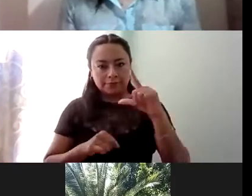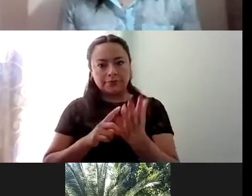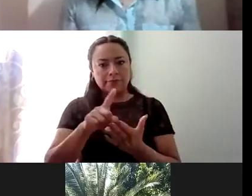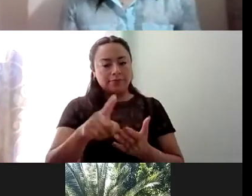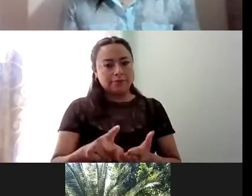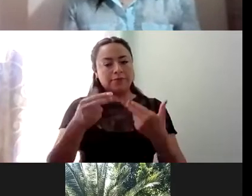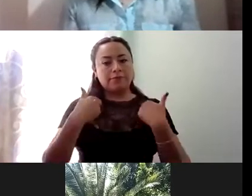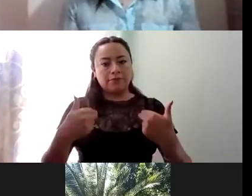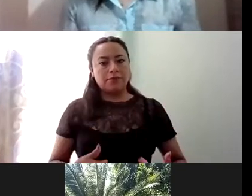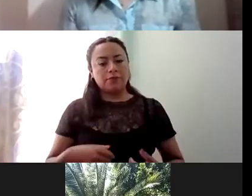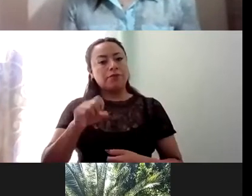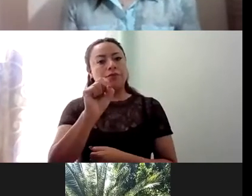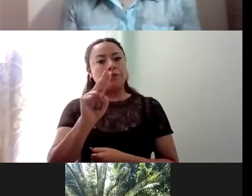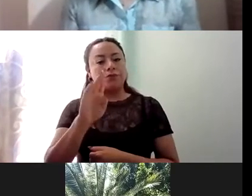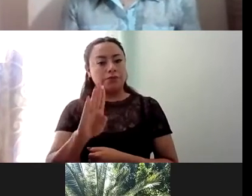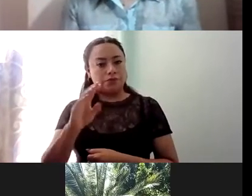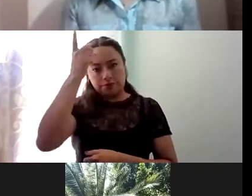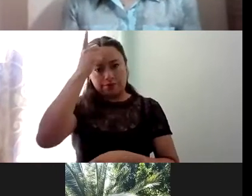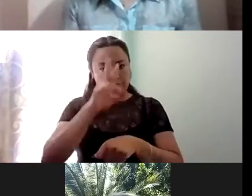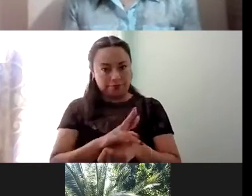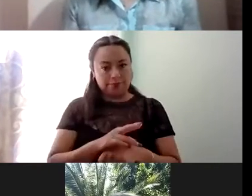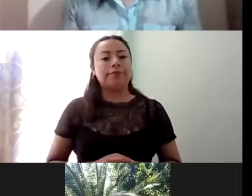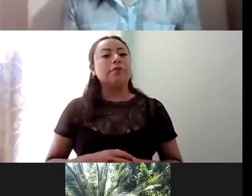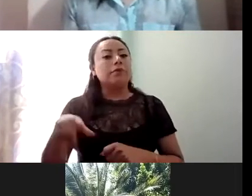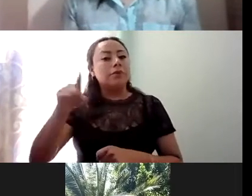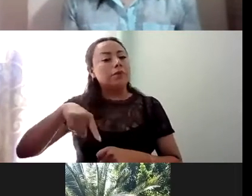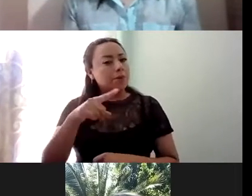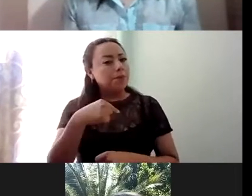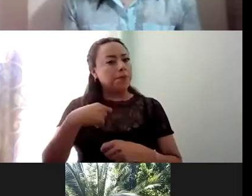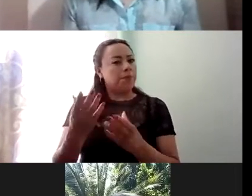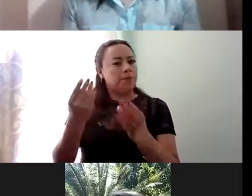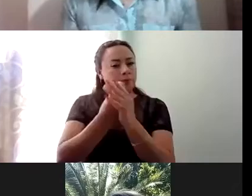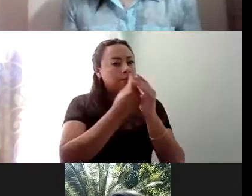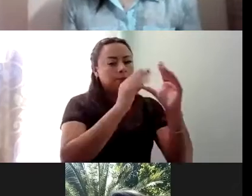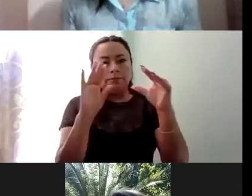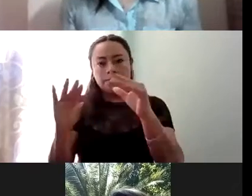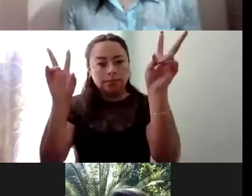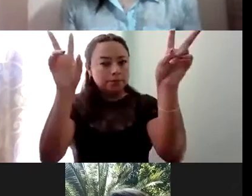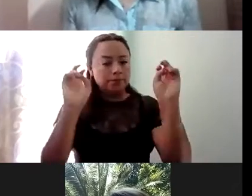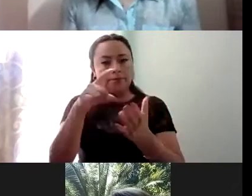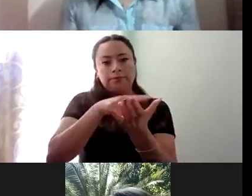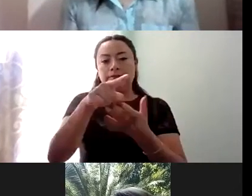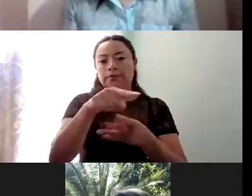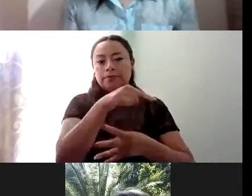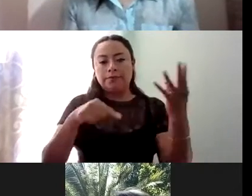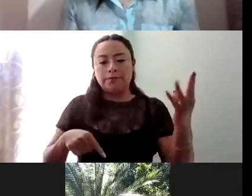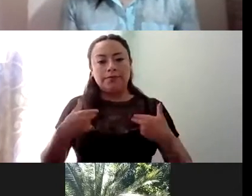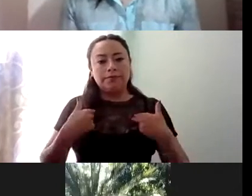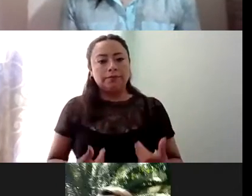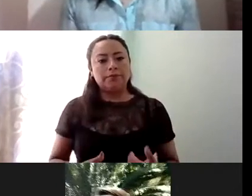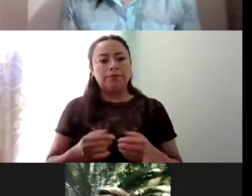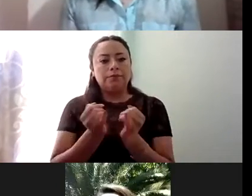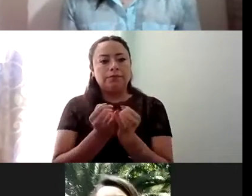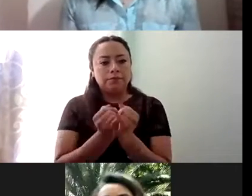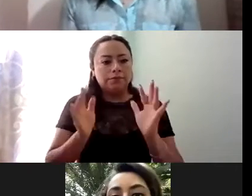los Derechos Humanos como subdirectora de vinculación con ONGs, a través de donde pues dábamos capacitación en materia de derechos humanos, ya